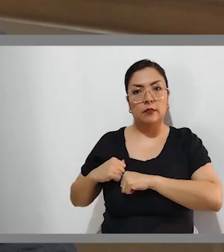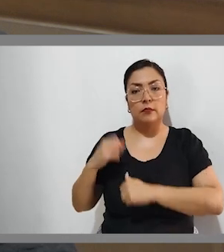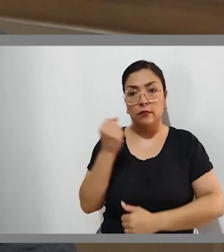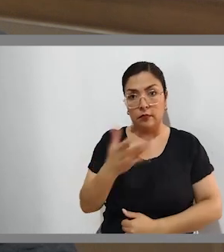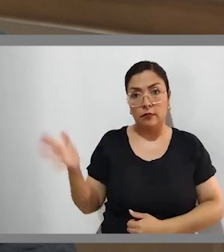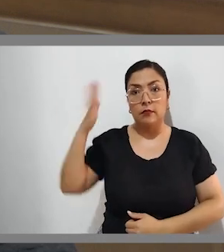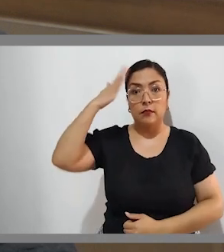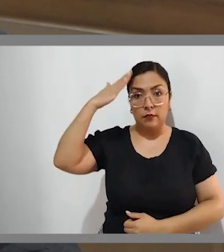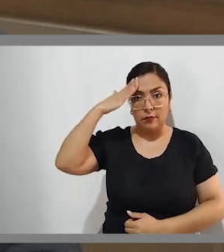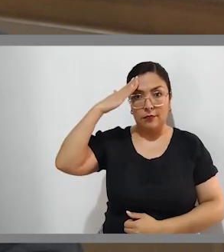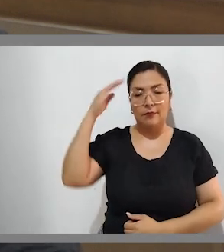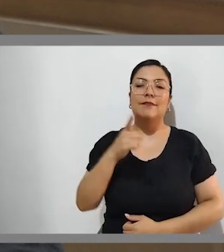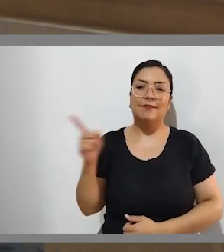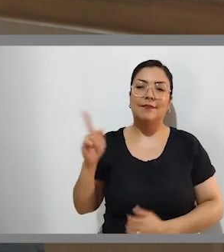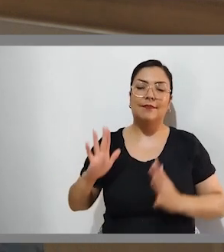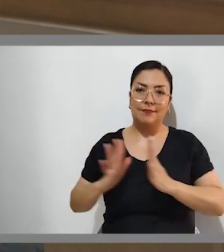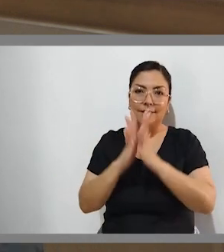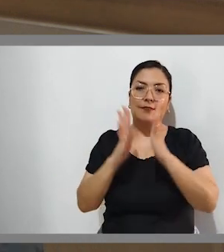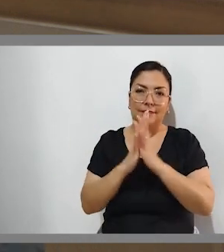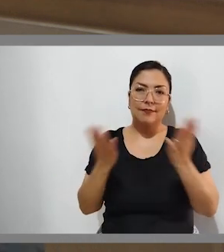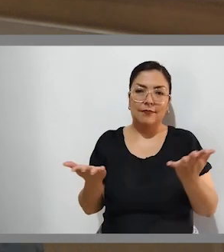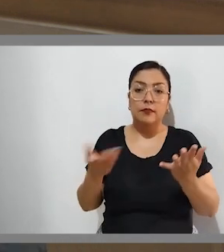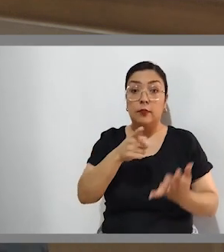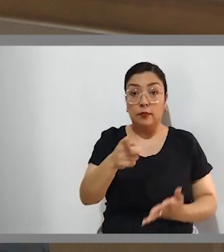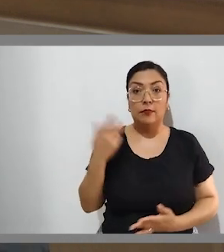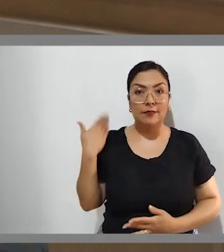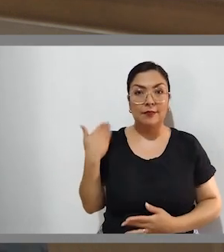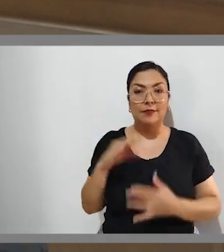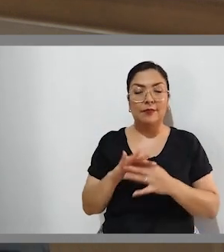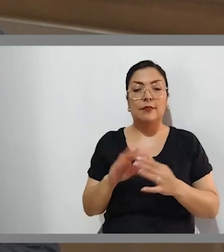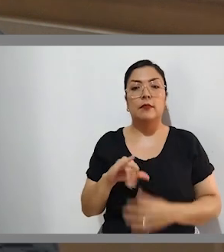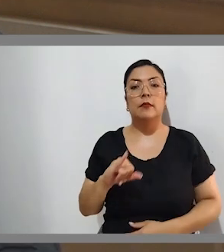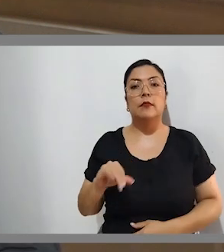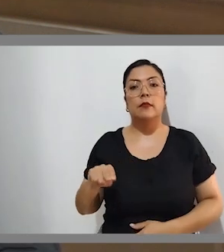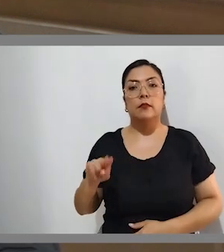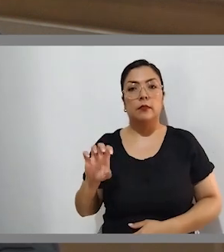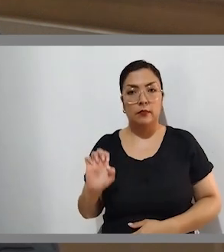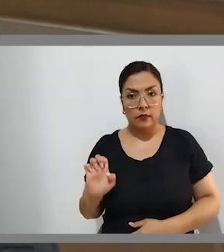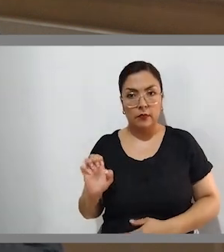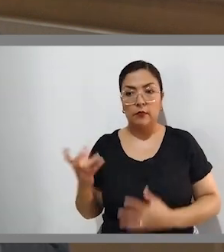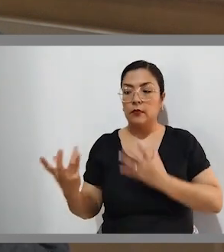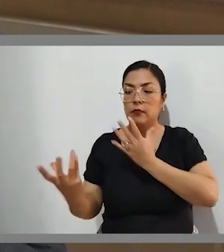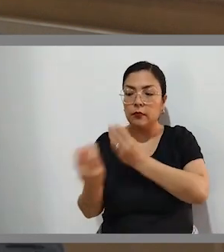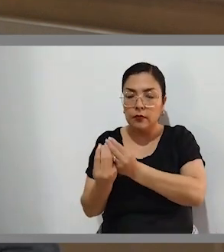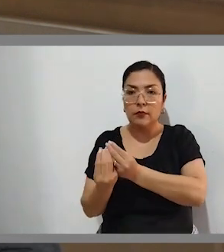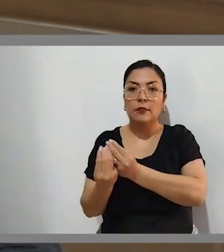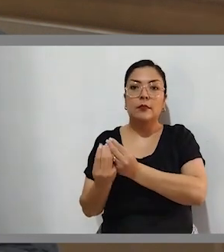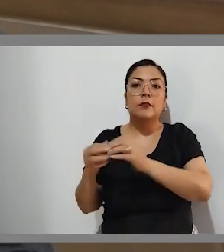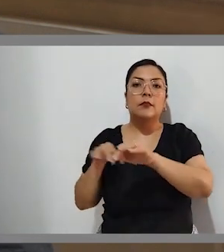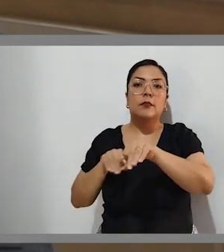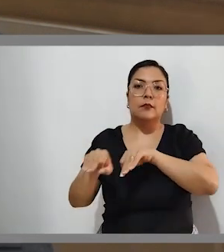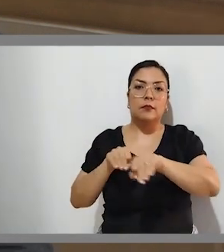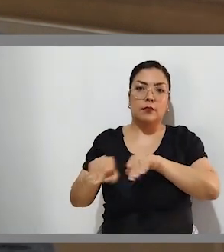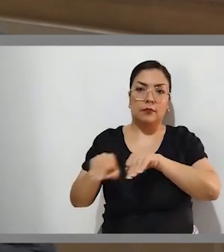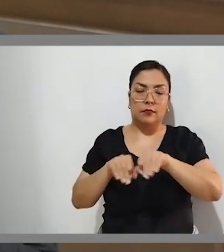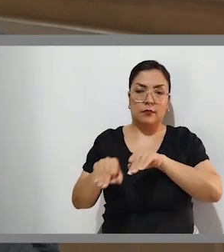usted mencionaba que vamos coordinados con el INE. Efectivamente, somos una institución que trabaja de manera coordinada